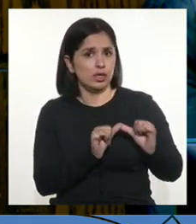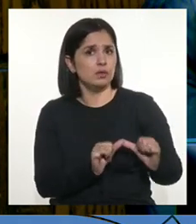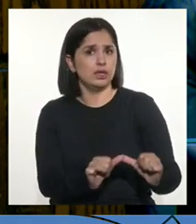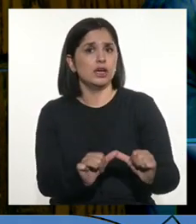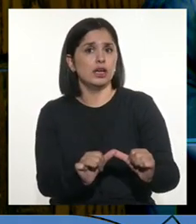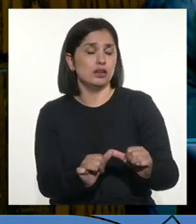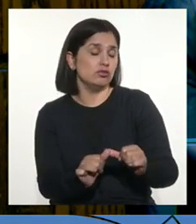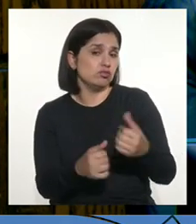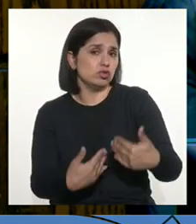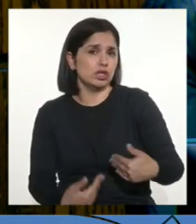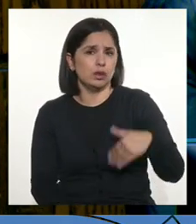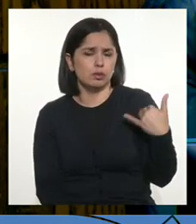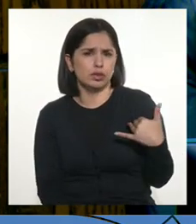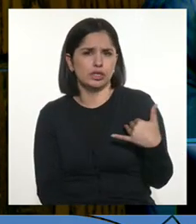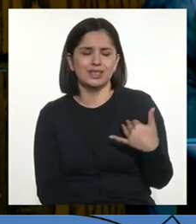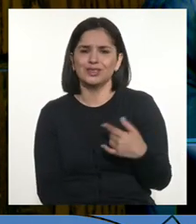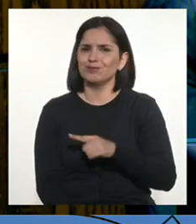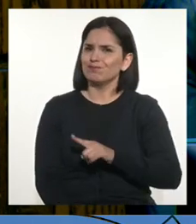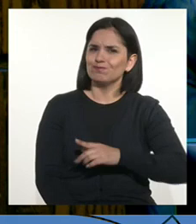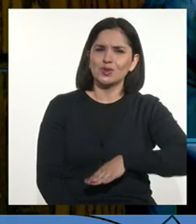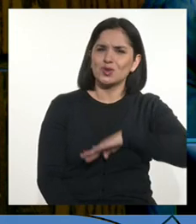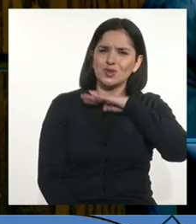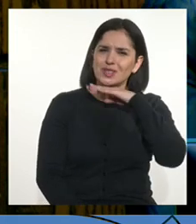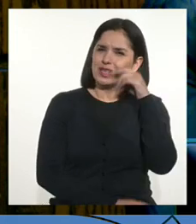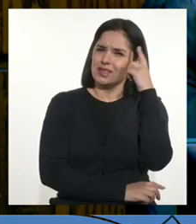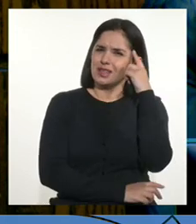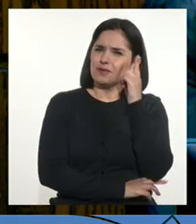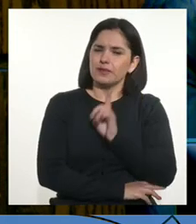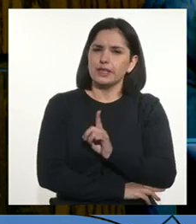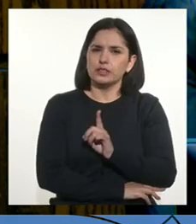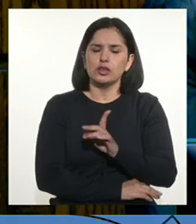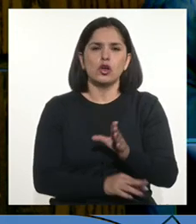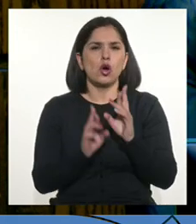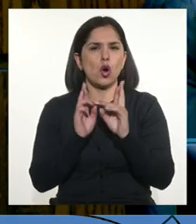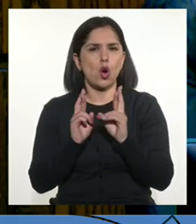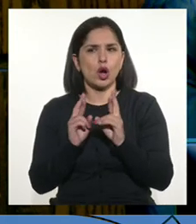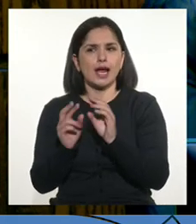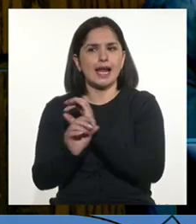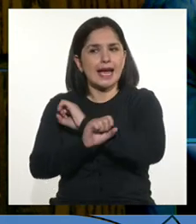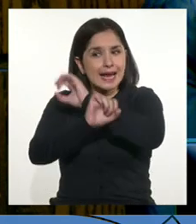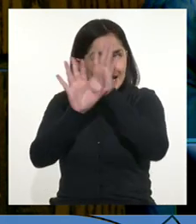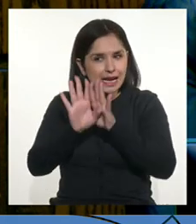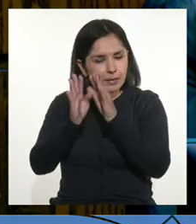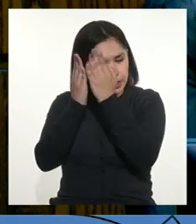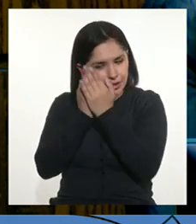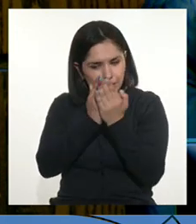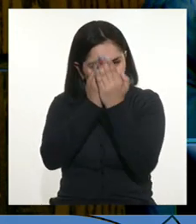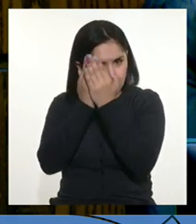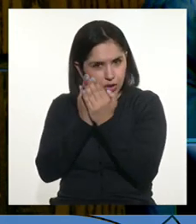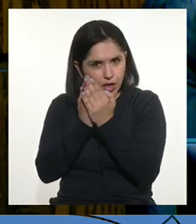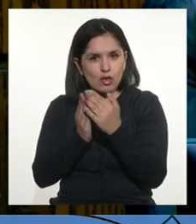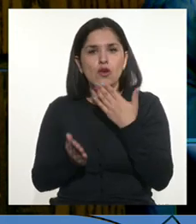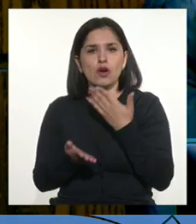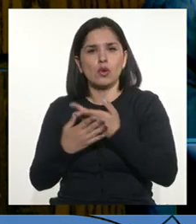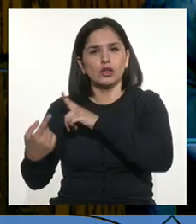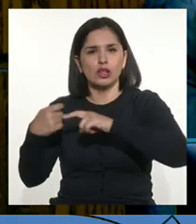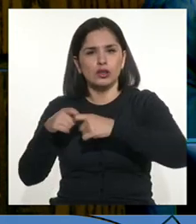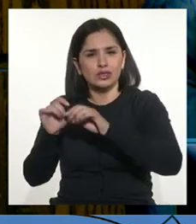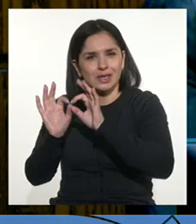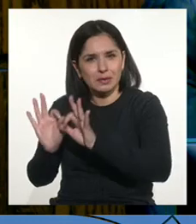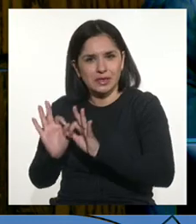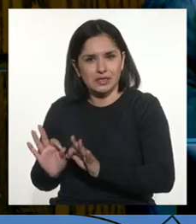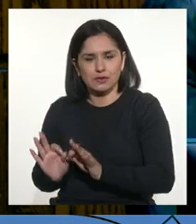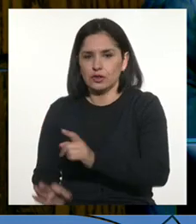importancia es algo que a mí no me deja satisfecho y ojalá que sea muy claramente estudiado cuando esto se ha visto en particulares no